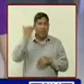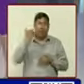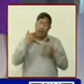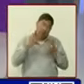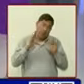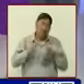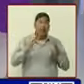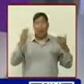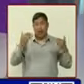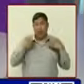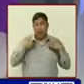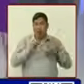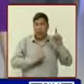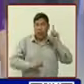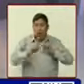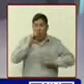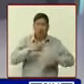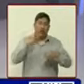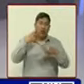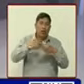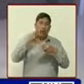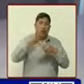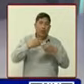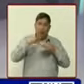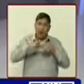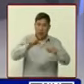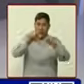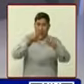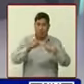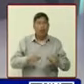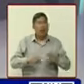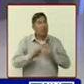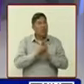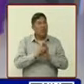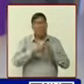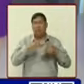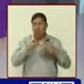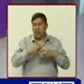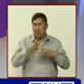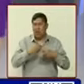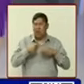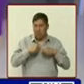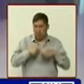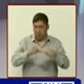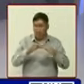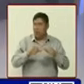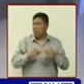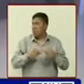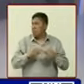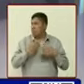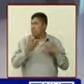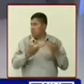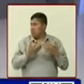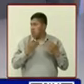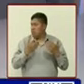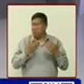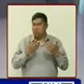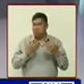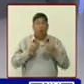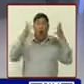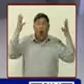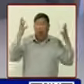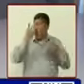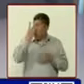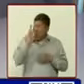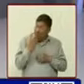personas que tienen algún tipo de dificultad permanente. Cuando decimos dificultad permanente, no estamos hablando de un alto grado